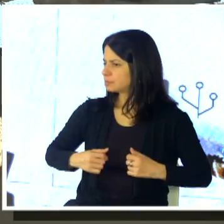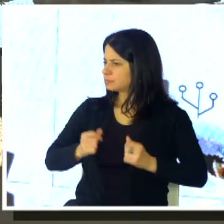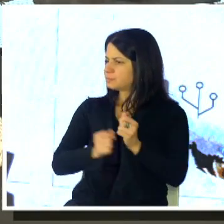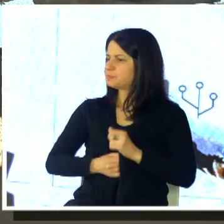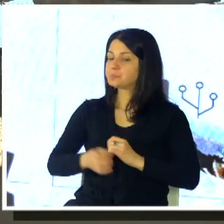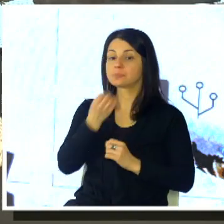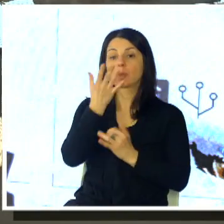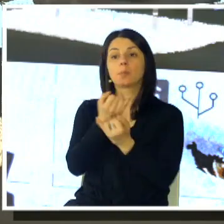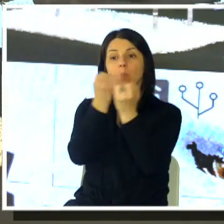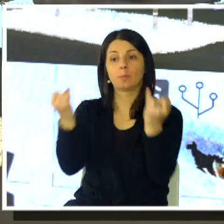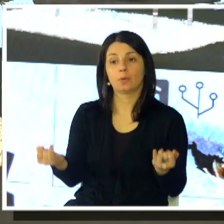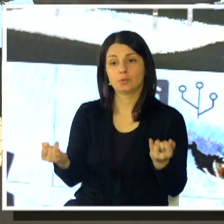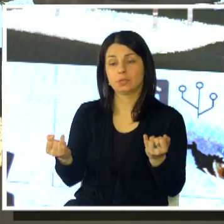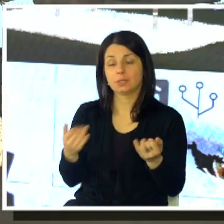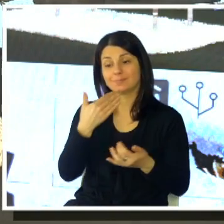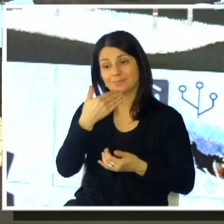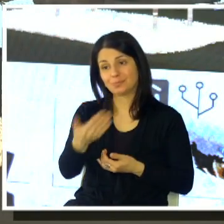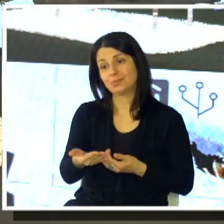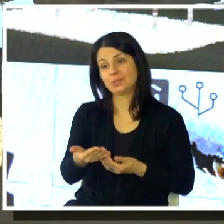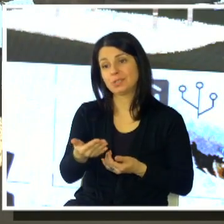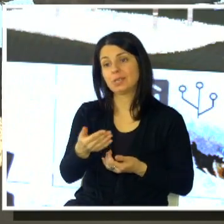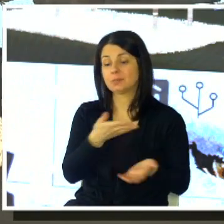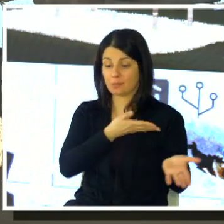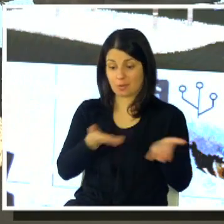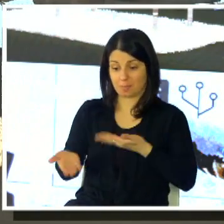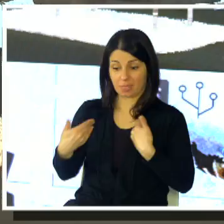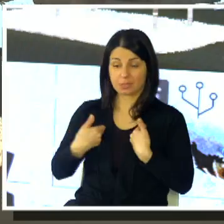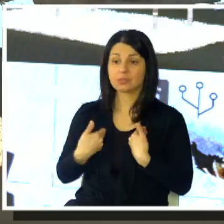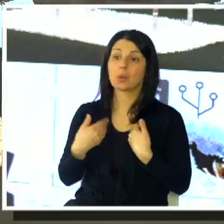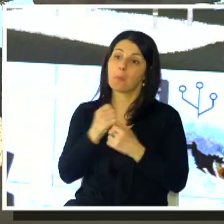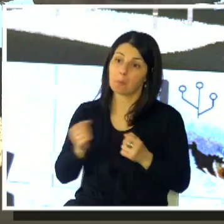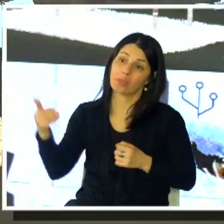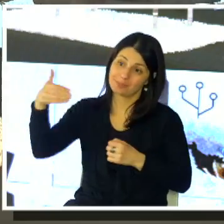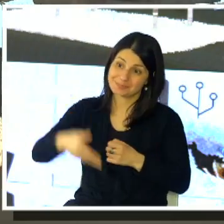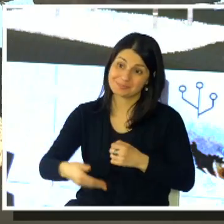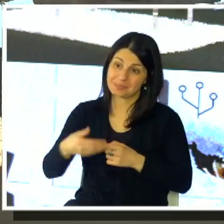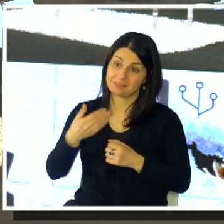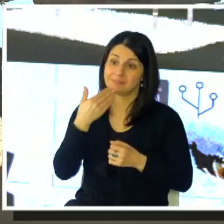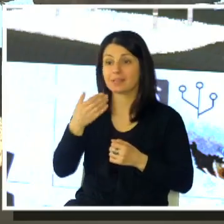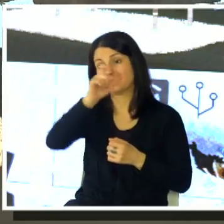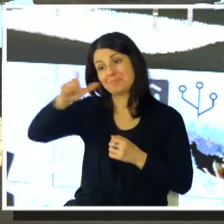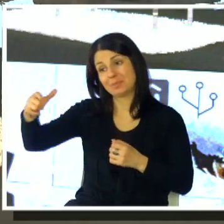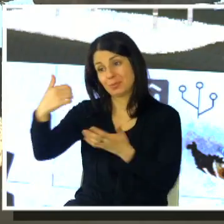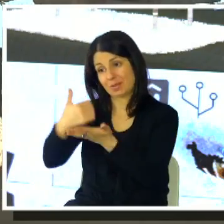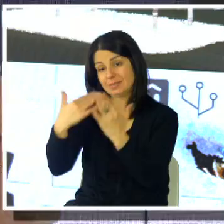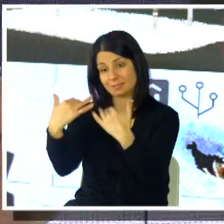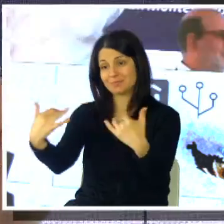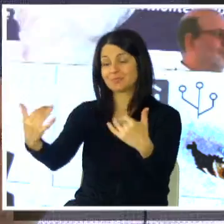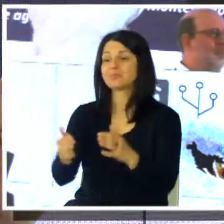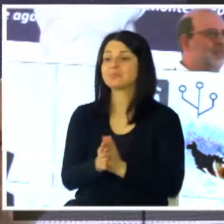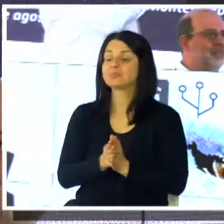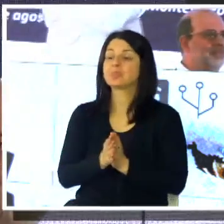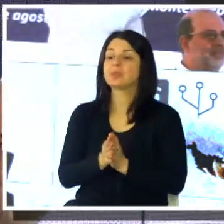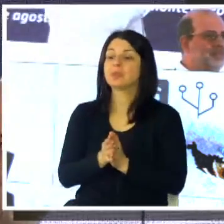Hola, buenos días. Muchas gracias por la invitación de poder participar en este evento. Gracias al público por estar presente también.